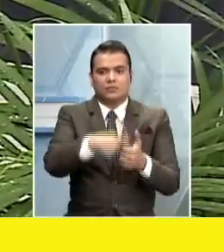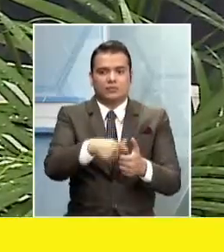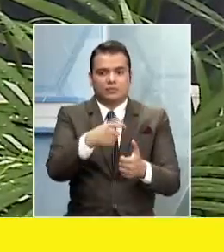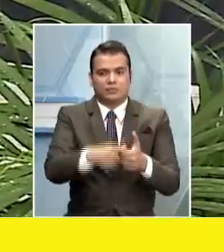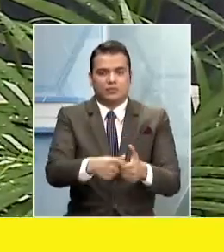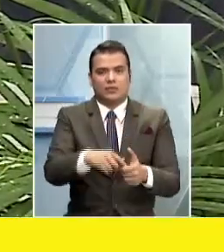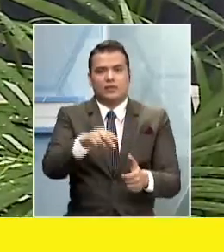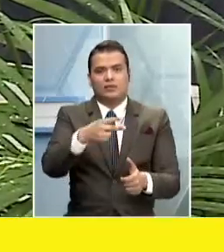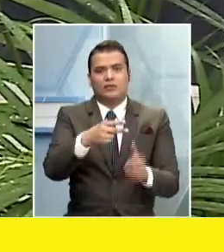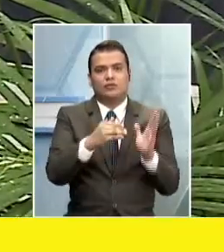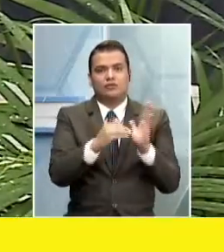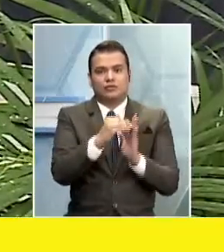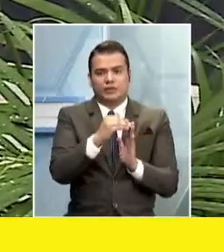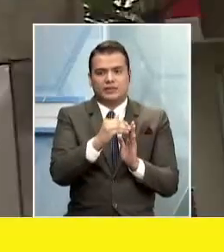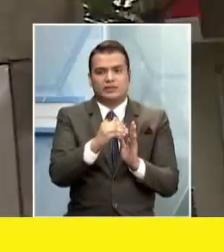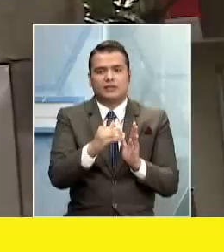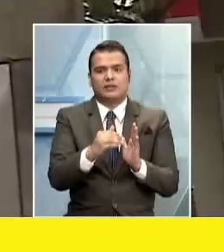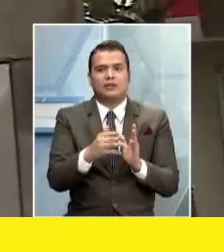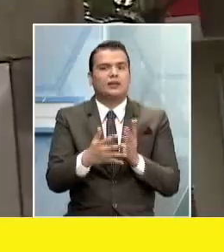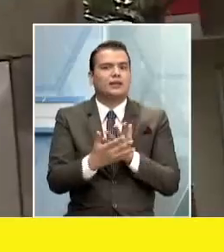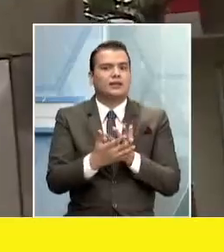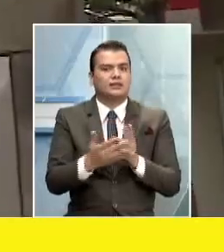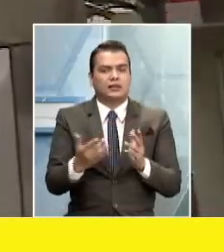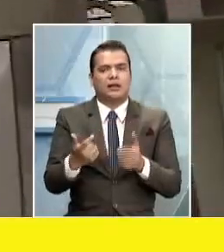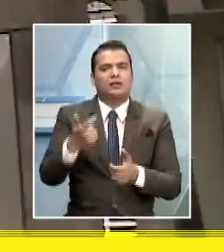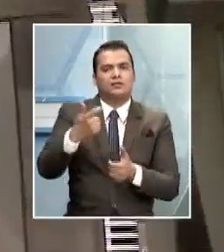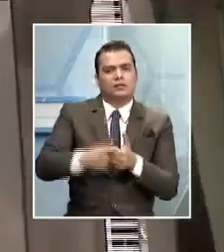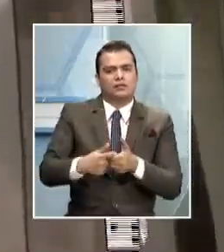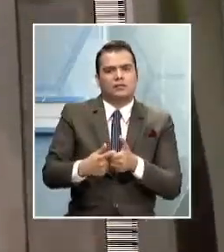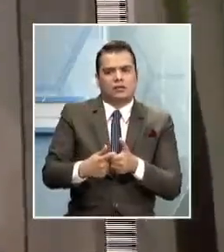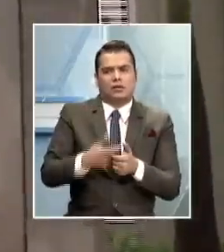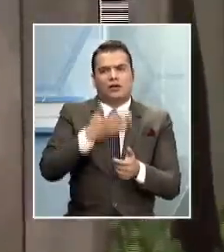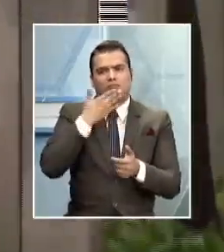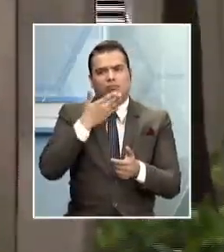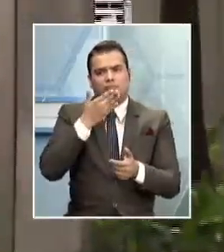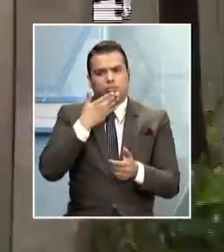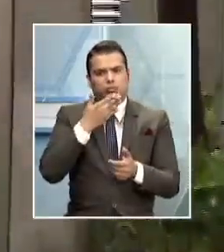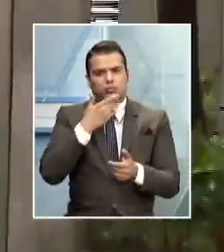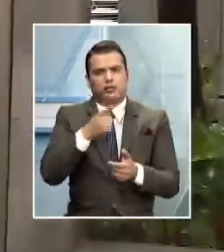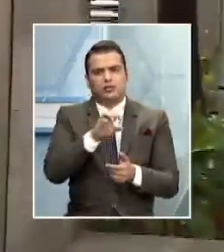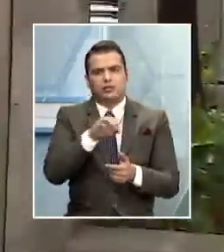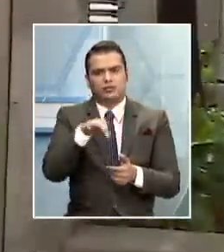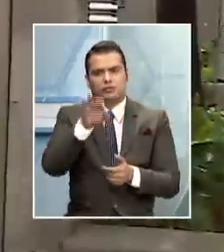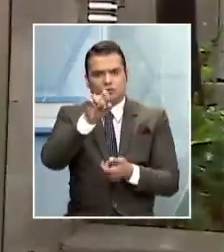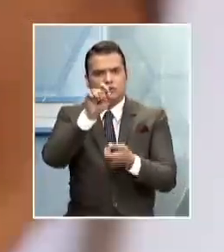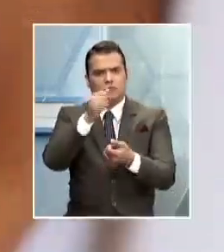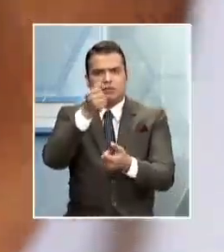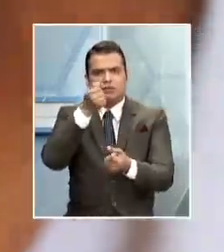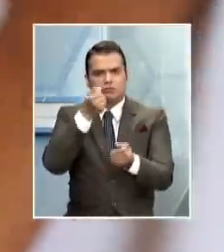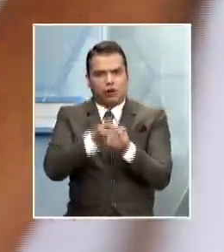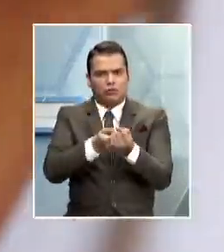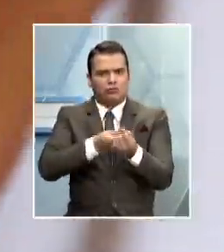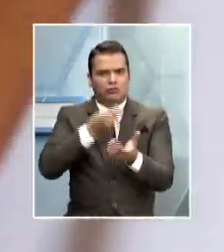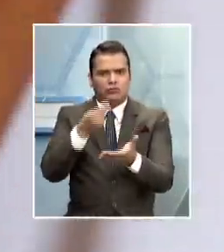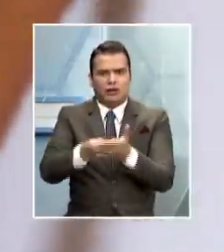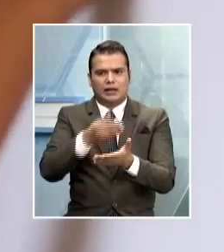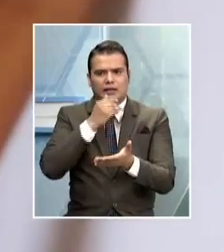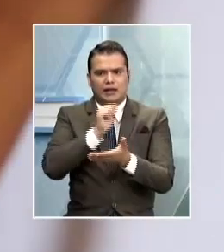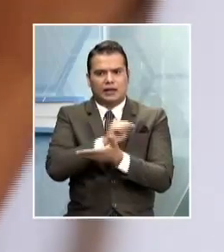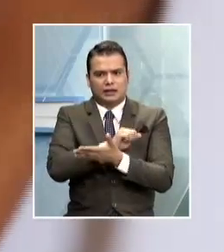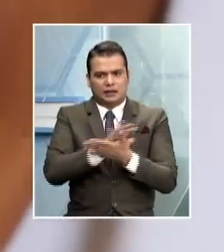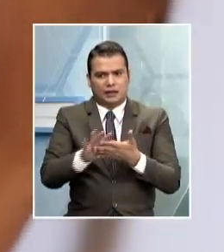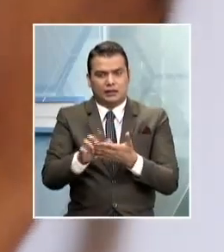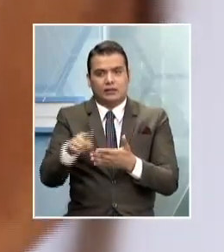su segundo semestre y décimo semestre, tienen la matrícula en un 100% financiada, y